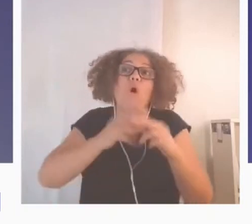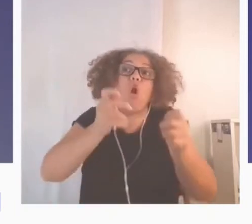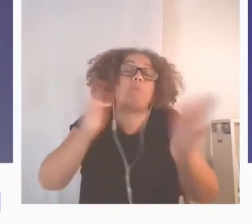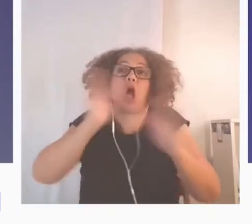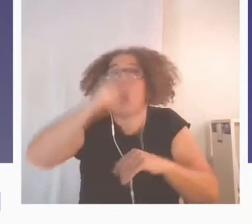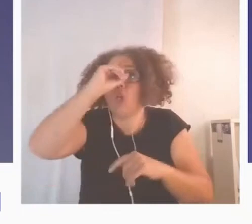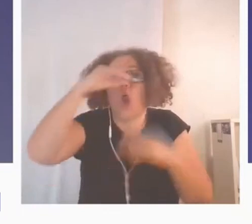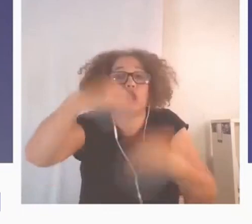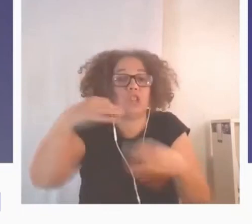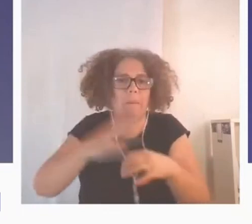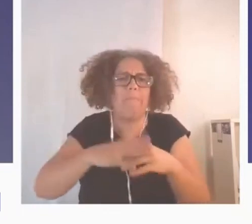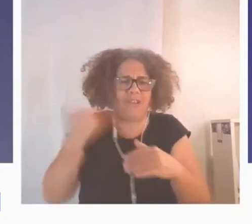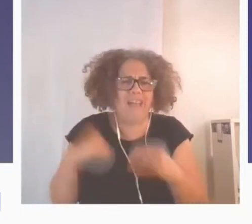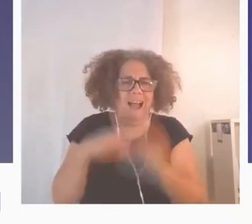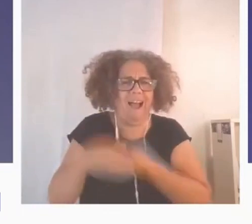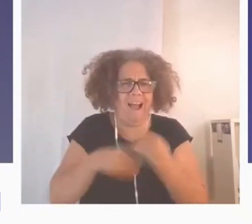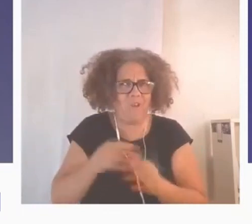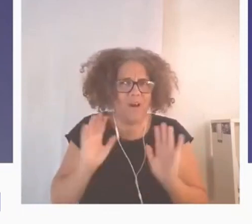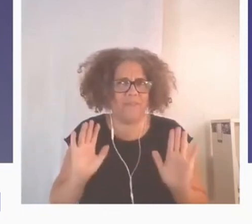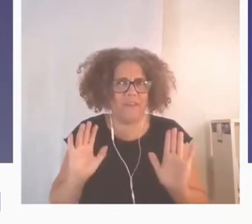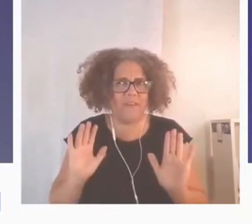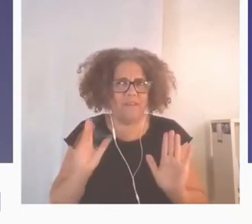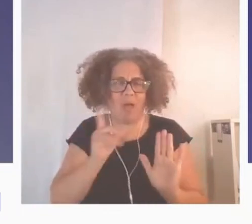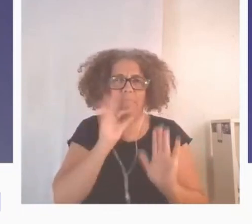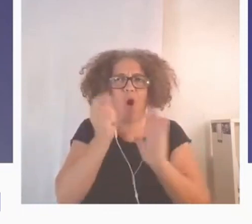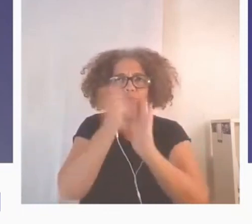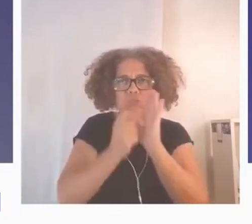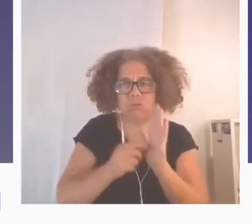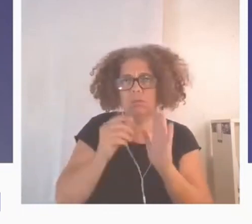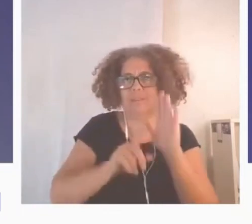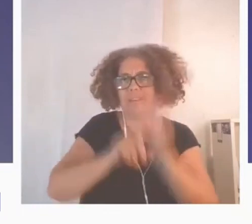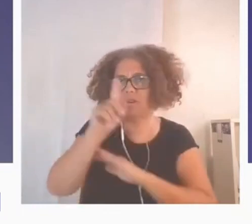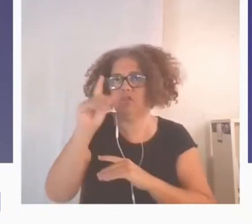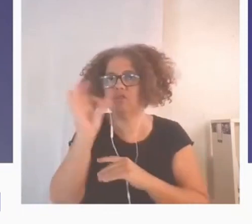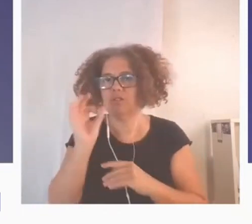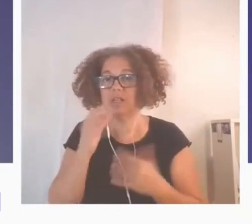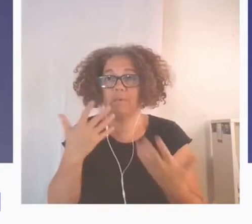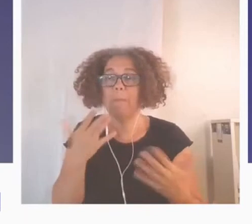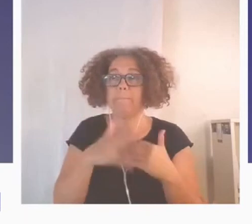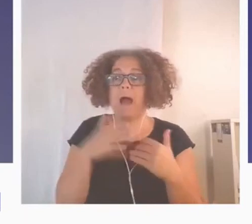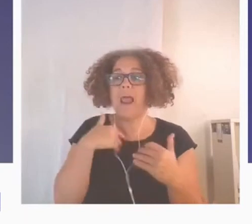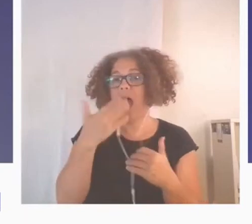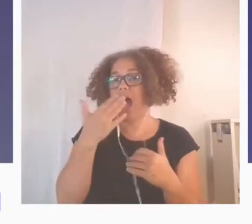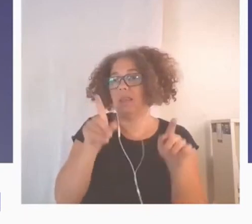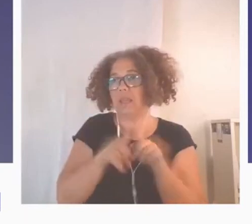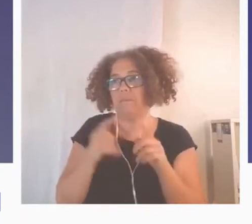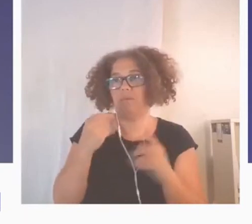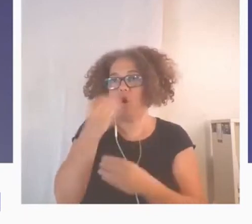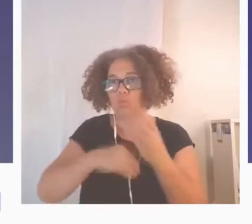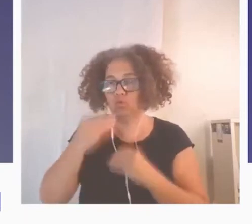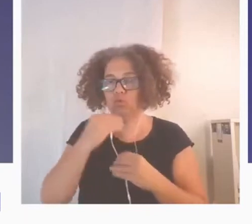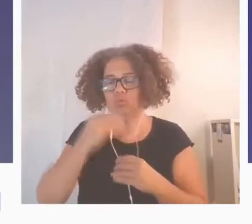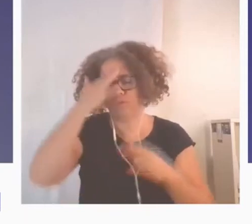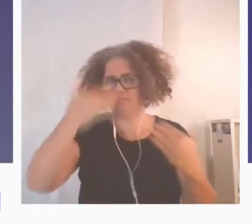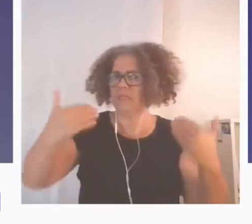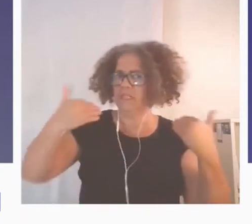Que tampoco hay que saber lo que son los Objetivos de Desarrollo Sostenible para tener una actitud de consumo responsable, de producción responsable, pero